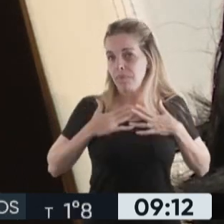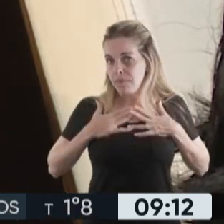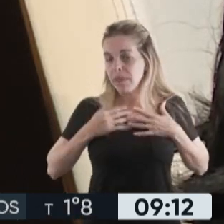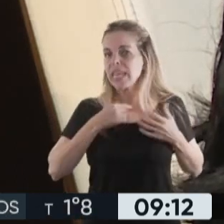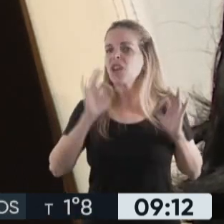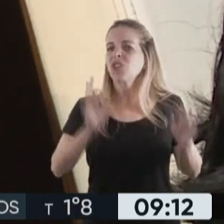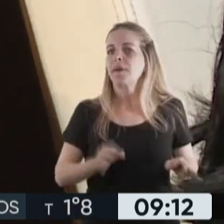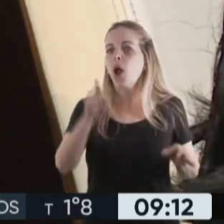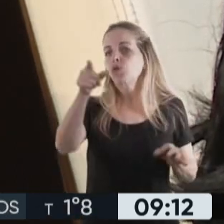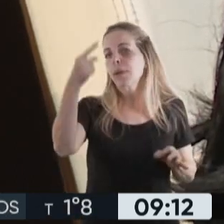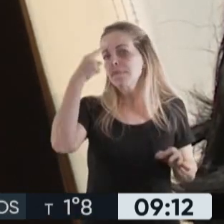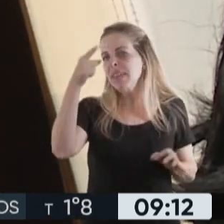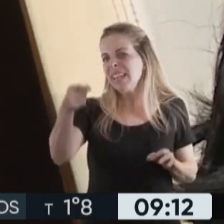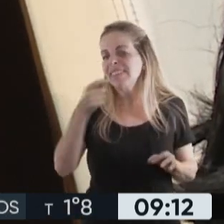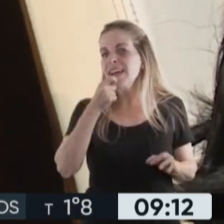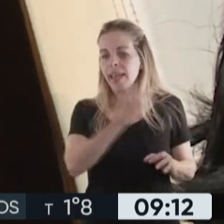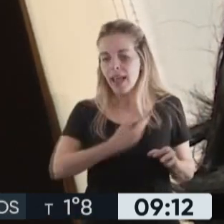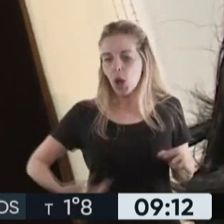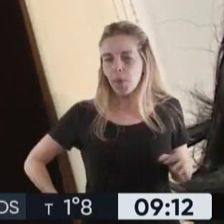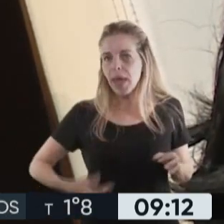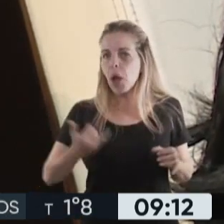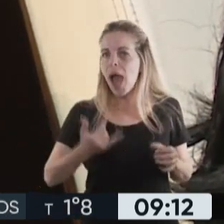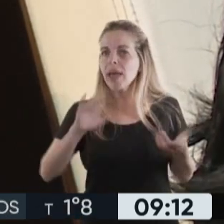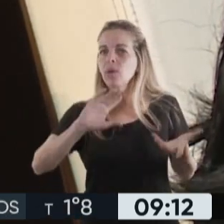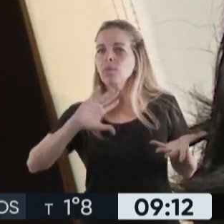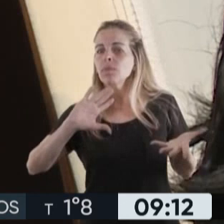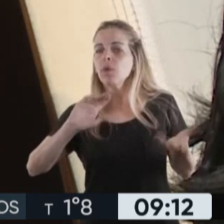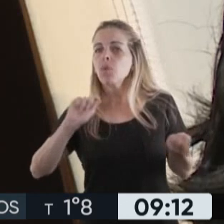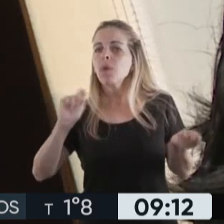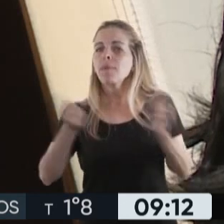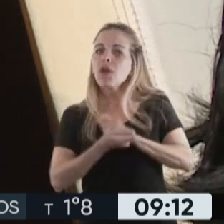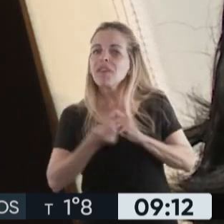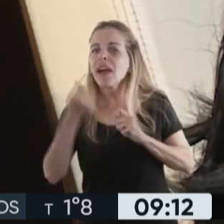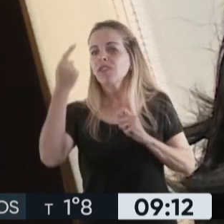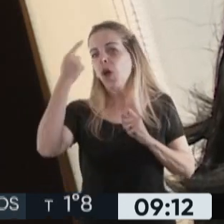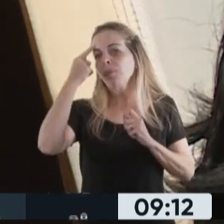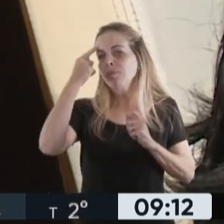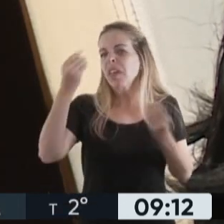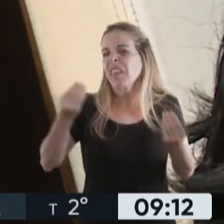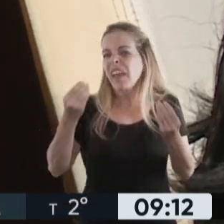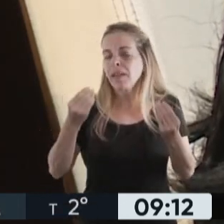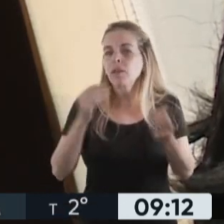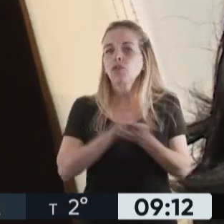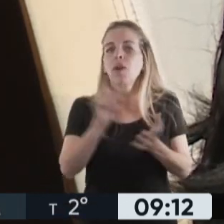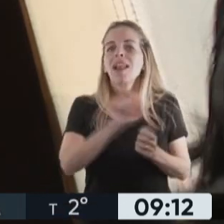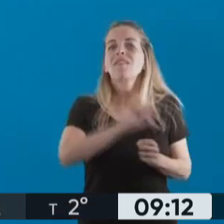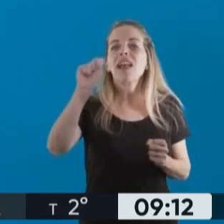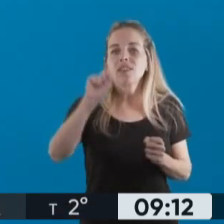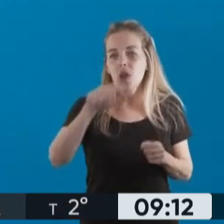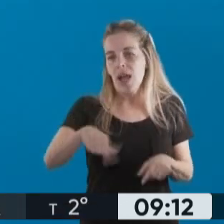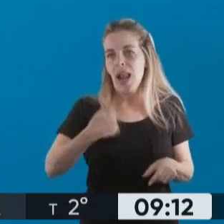haber un cambio de expectativas en relación a la inflación en la Argentina.